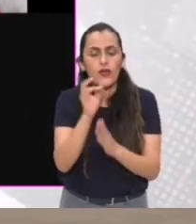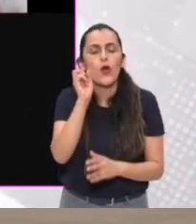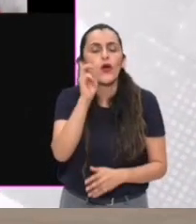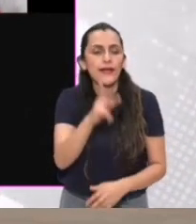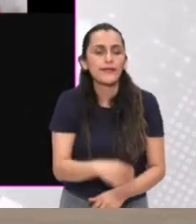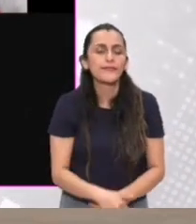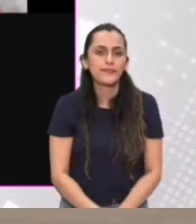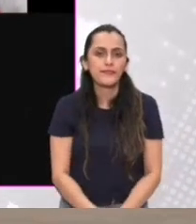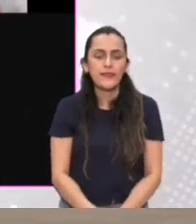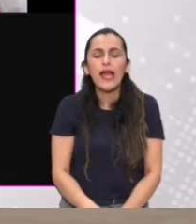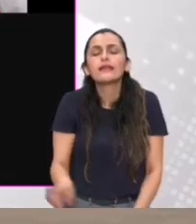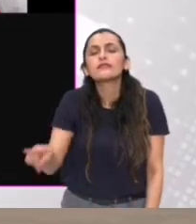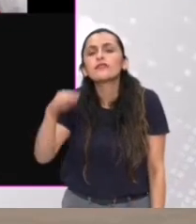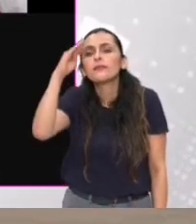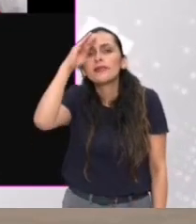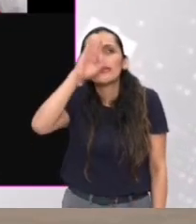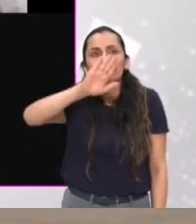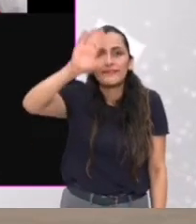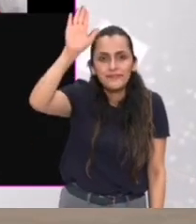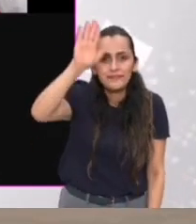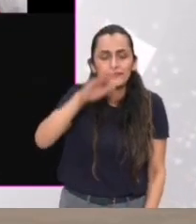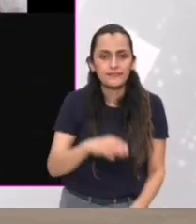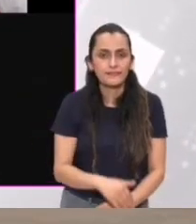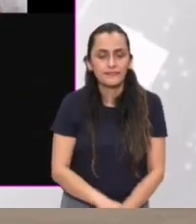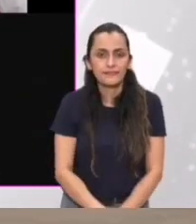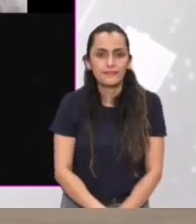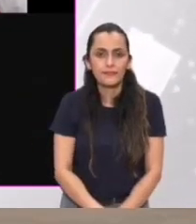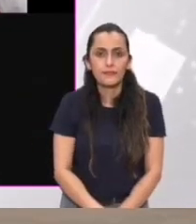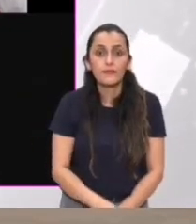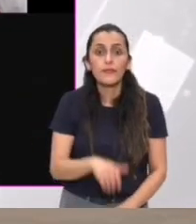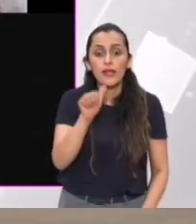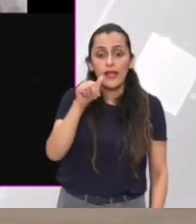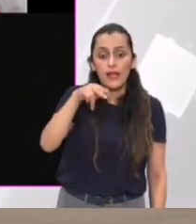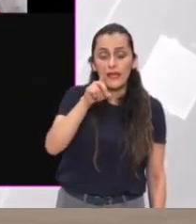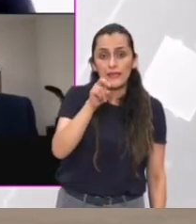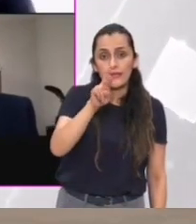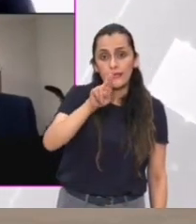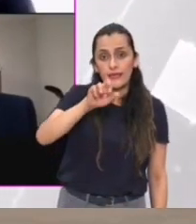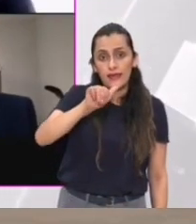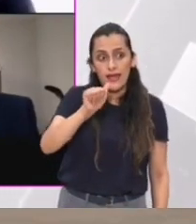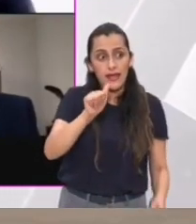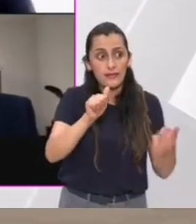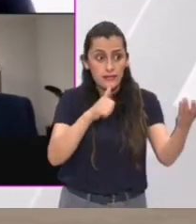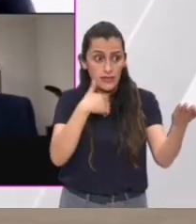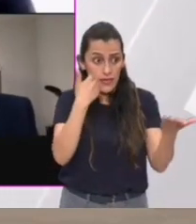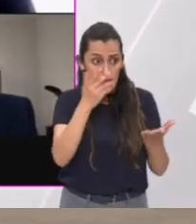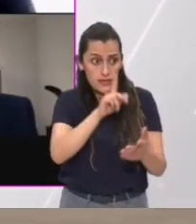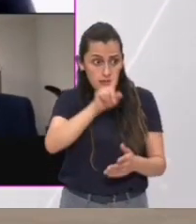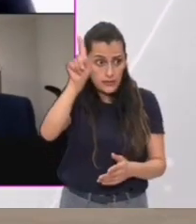correcto. Pensamos que la había pedido. Vamos con Andrea Rocha del PRD, que también está pidiendo réplica, por favor.